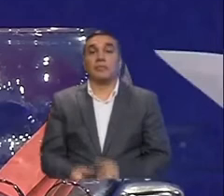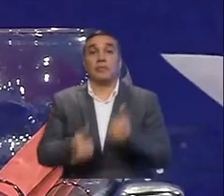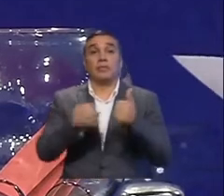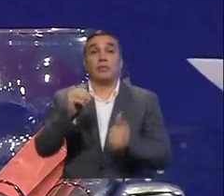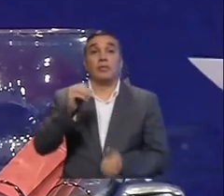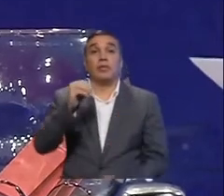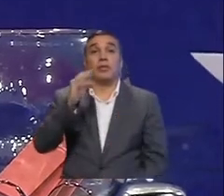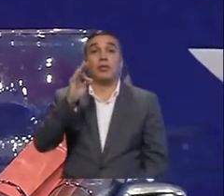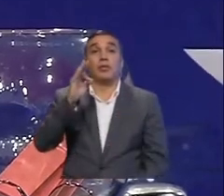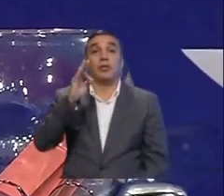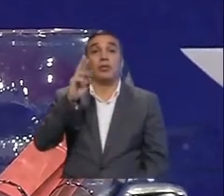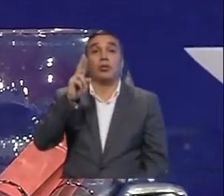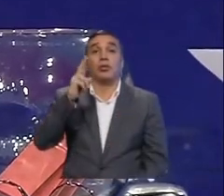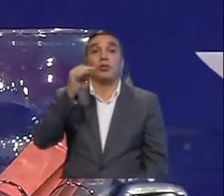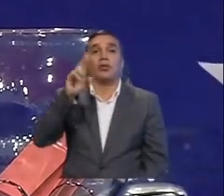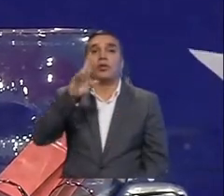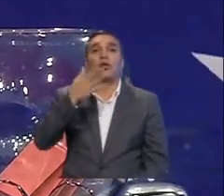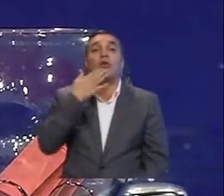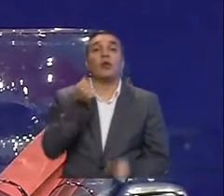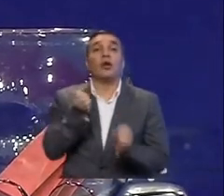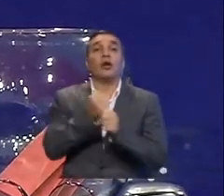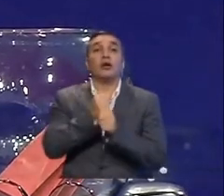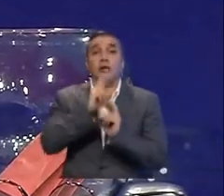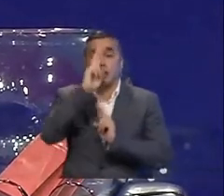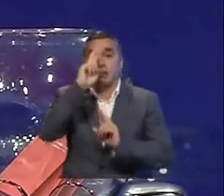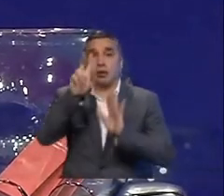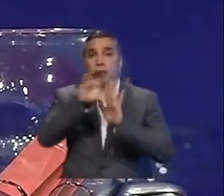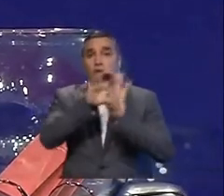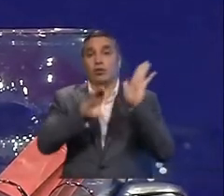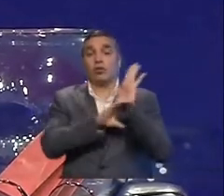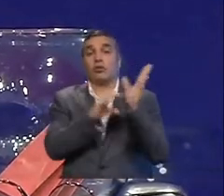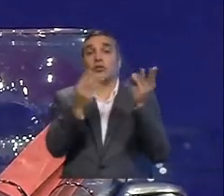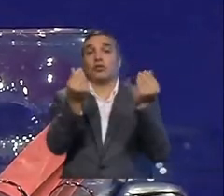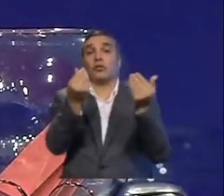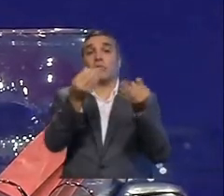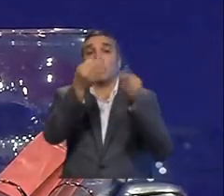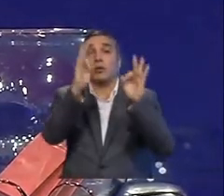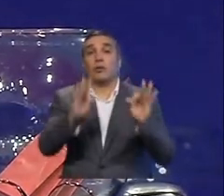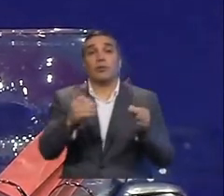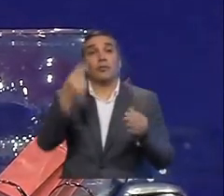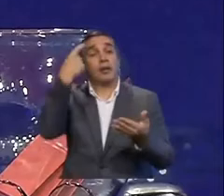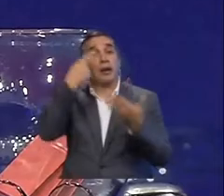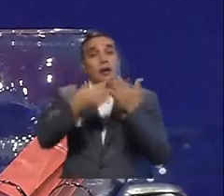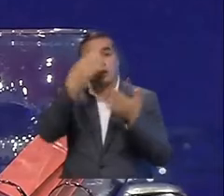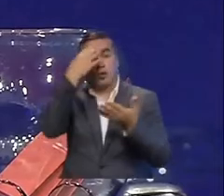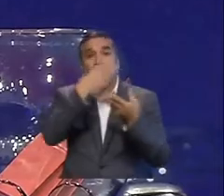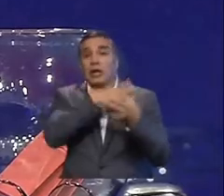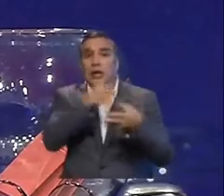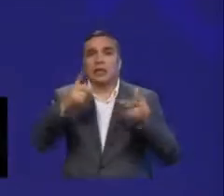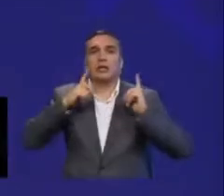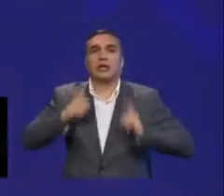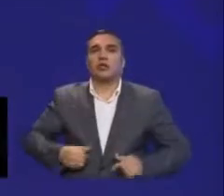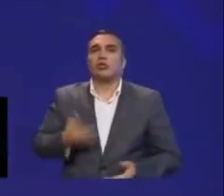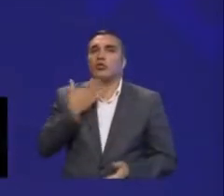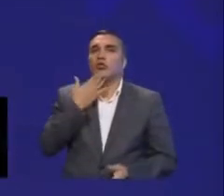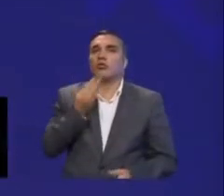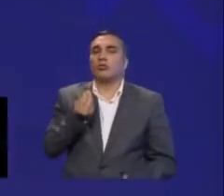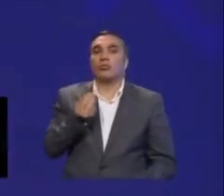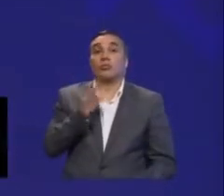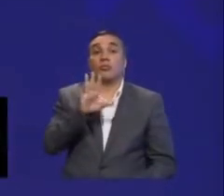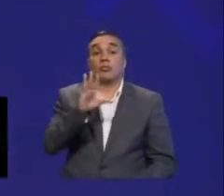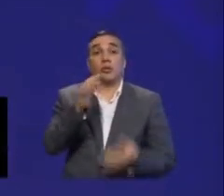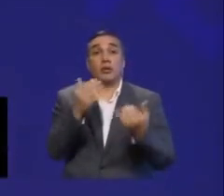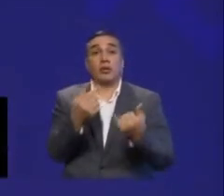Montúfar, ¿cómo cumpliría con la Constitución en el monto del presupuesto para la educación y la salud? Hace un